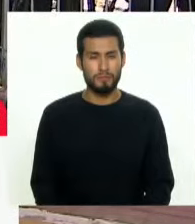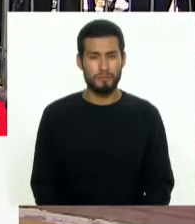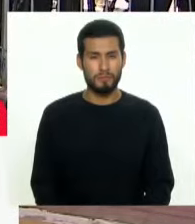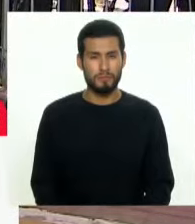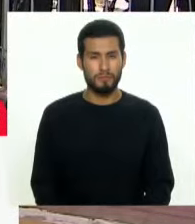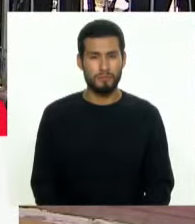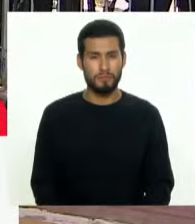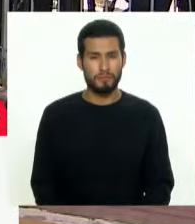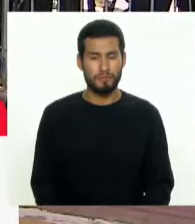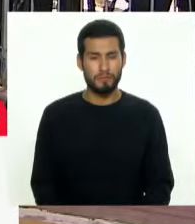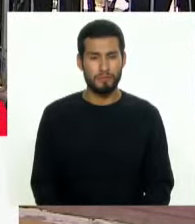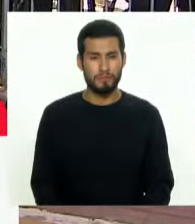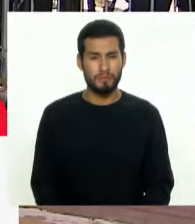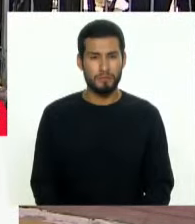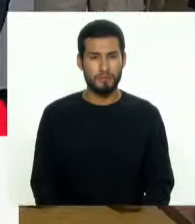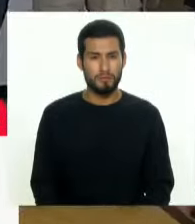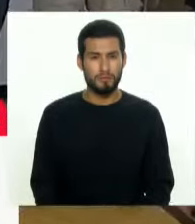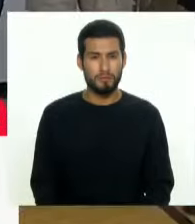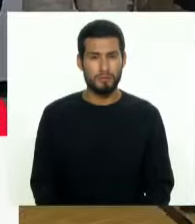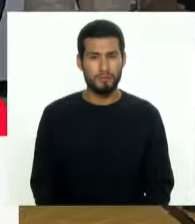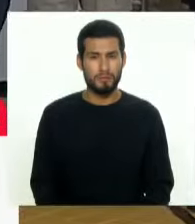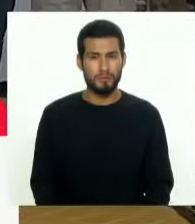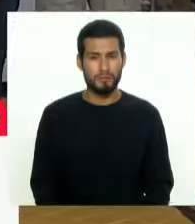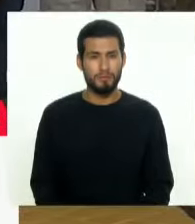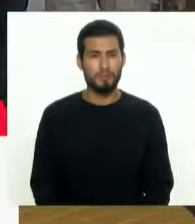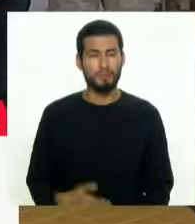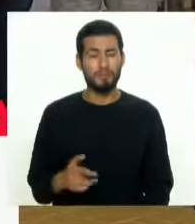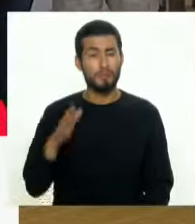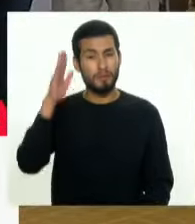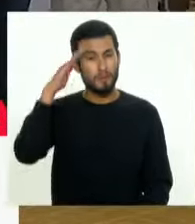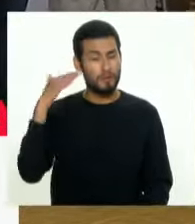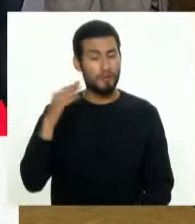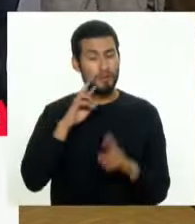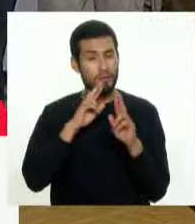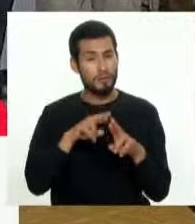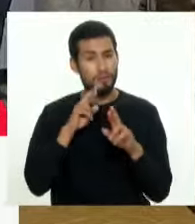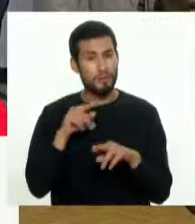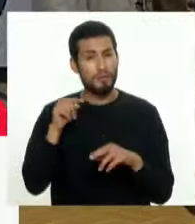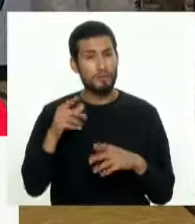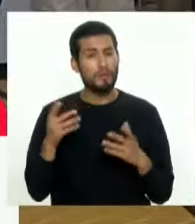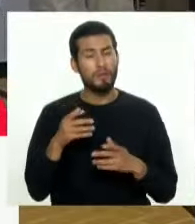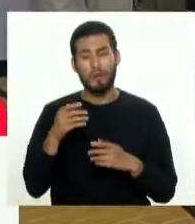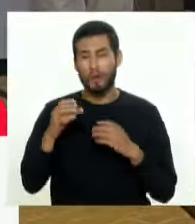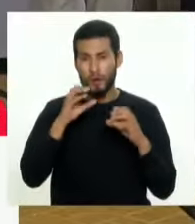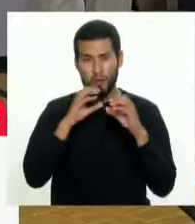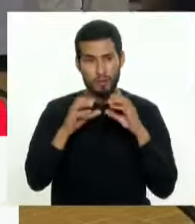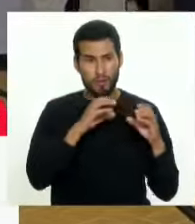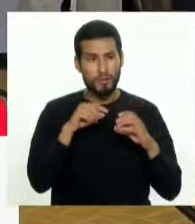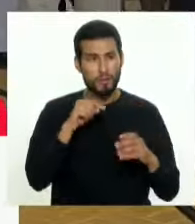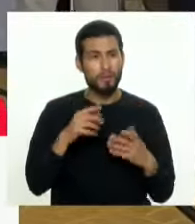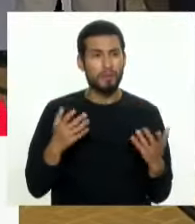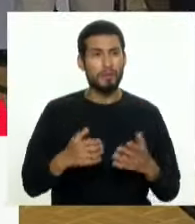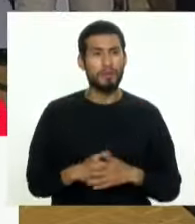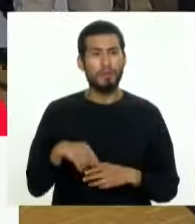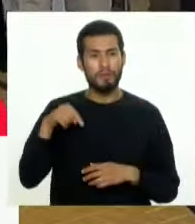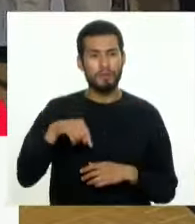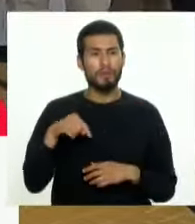De esta manera, la presidenta Dina Boluarte acaba de responder las preguntas de los medios de comunicaciones acá